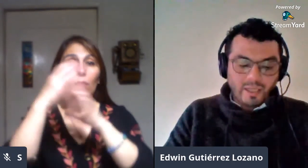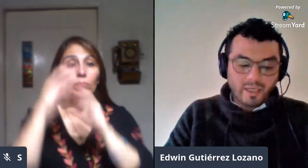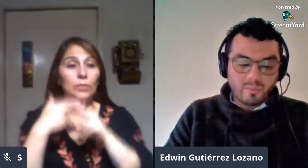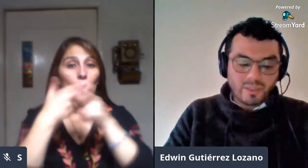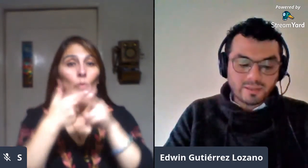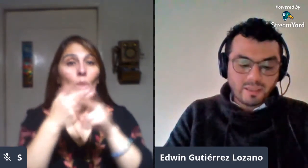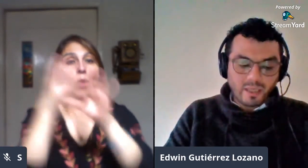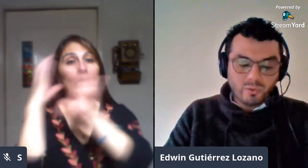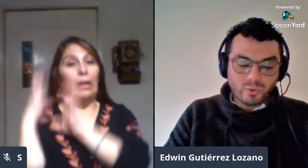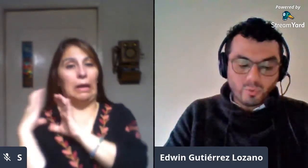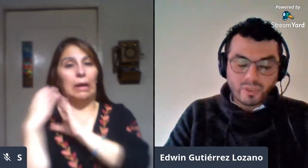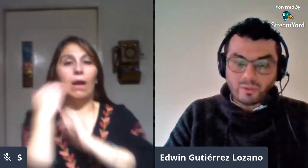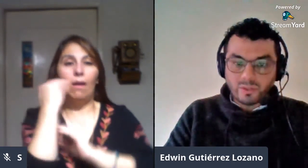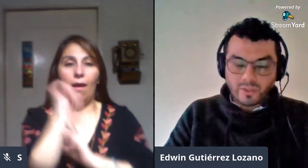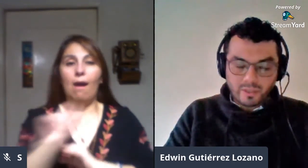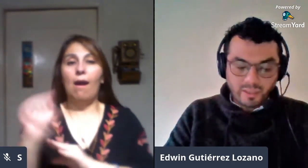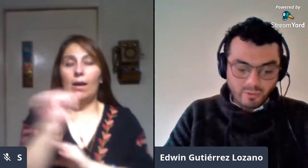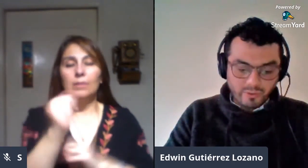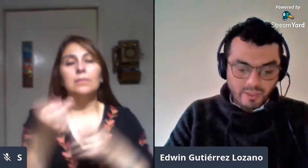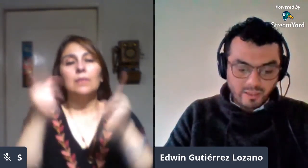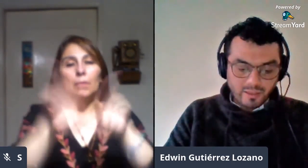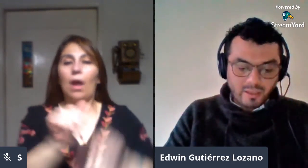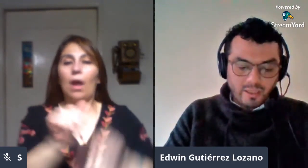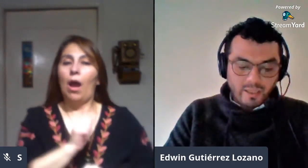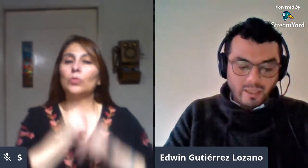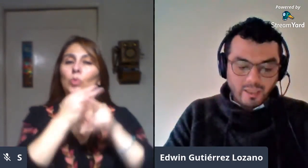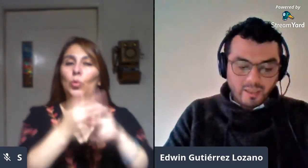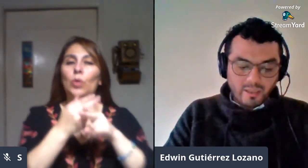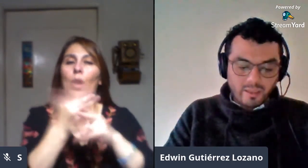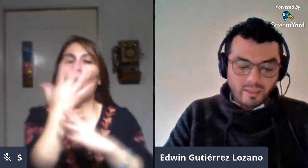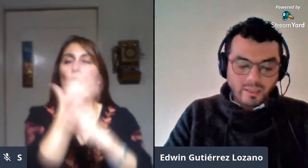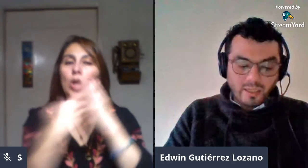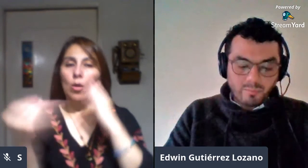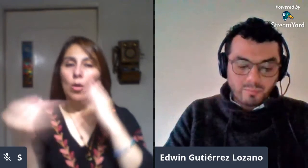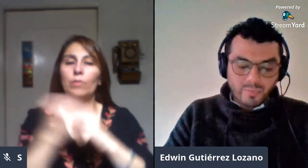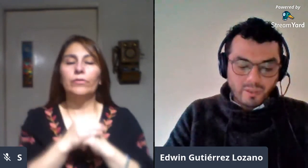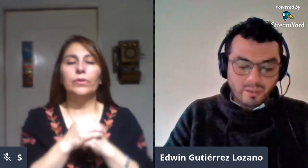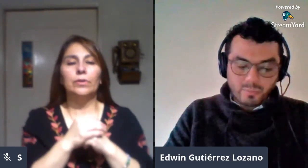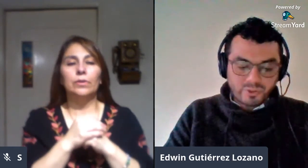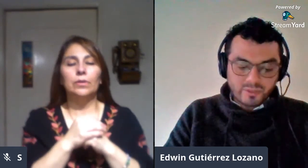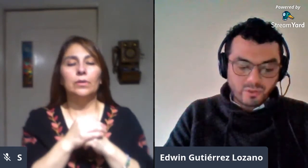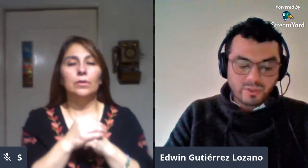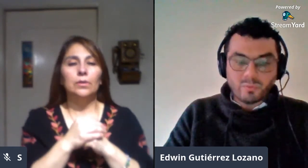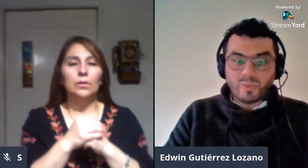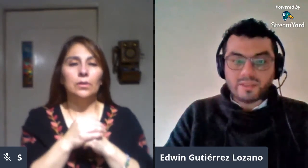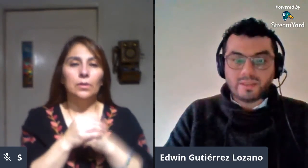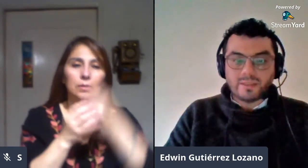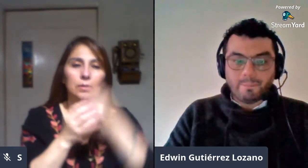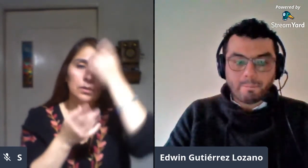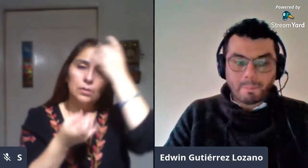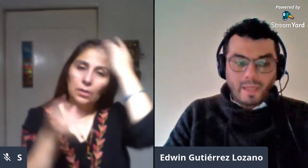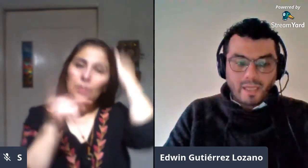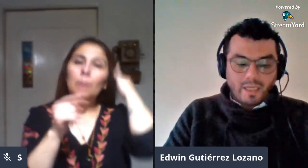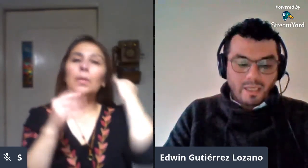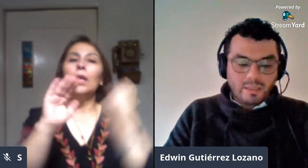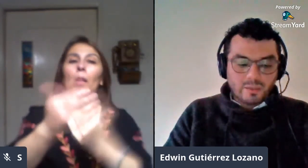mujeres, además del autocuidado neoliberal y el proteccionismo